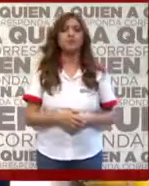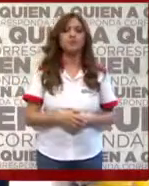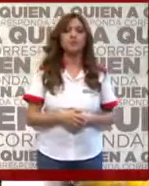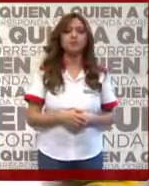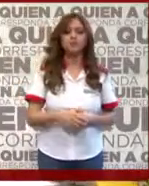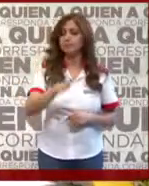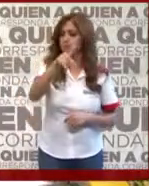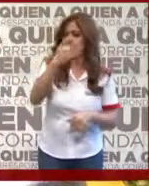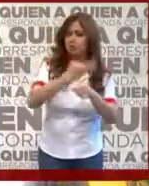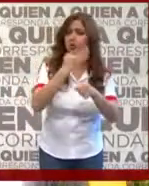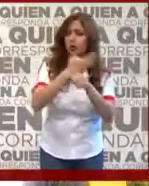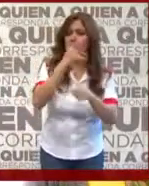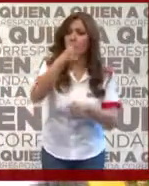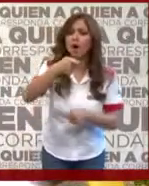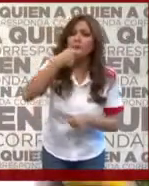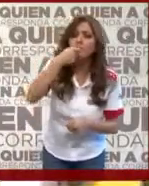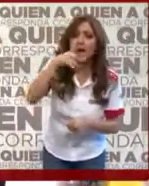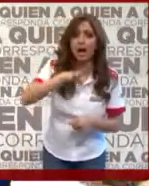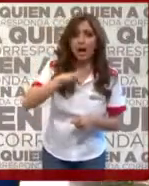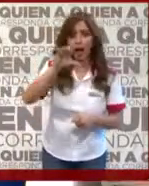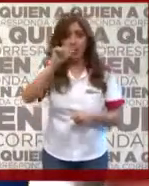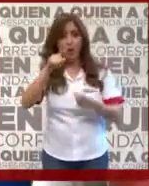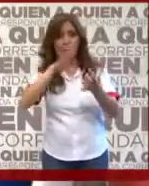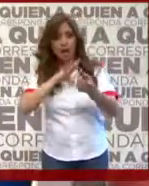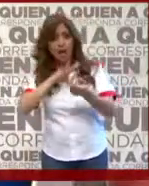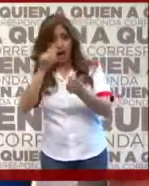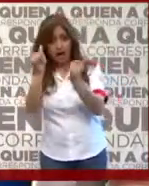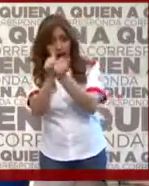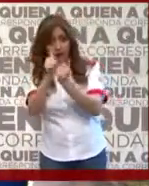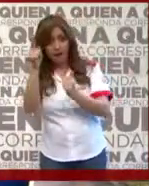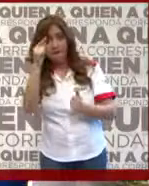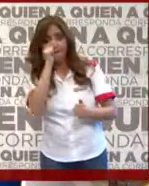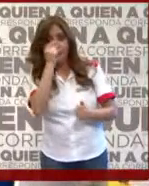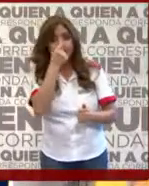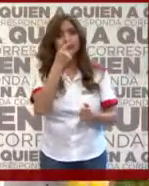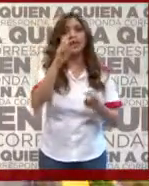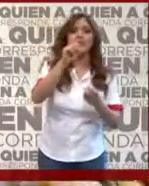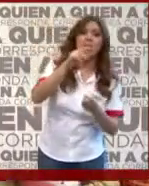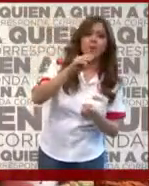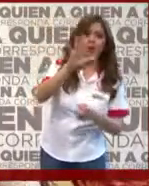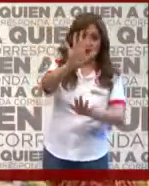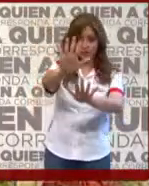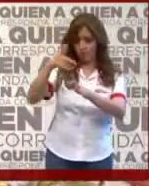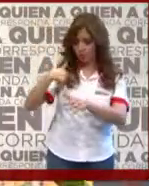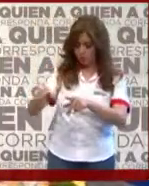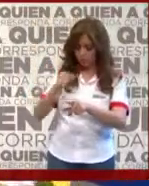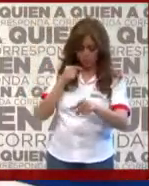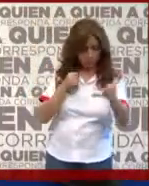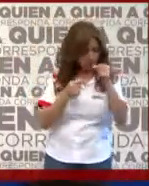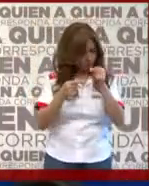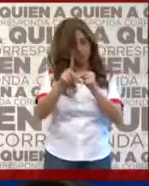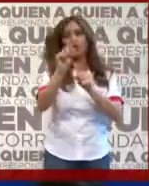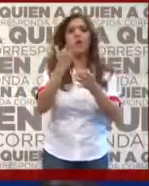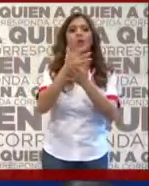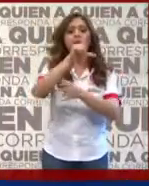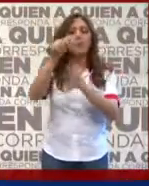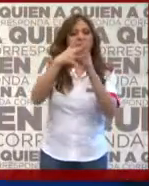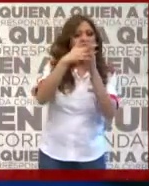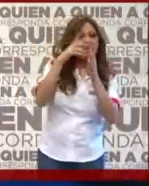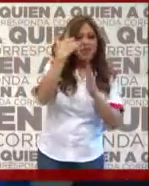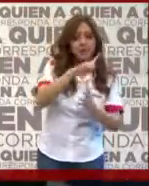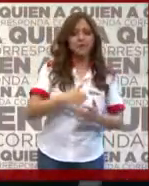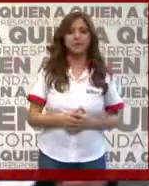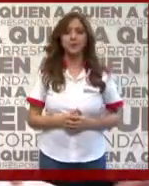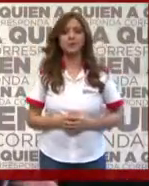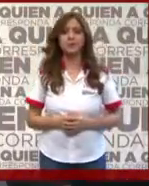aquí prueba. Aquí tiene atún, este es con fresa, este tiene salmón. A ver, aguántame un segundito uno por uno, porque si no, va a ser cochinada, ¿sabes?